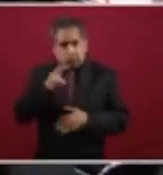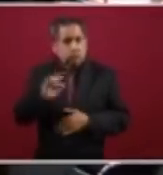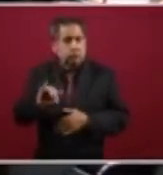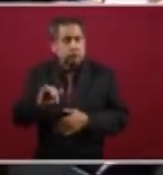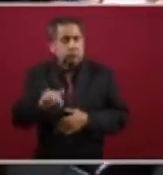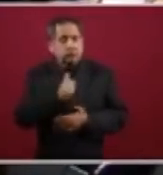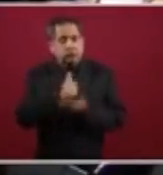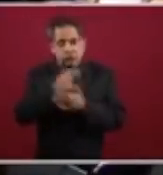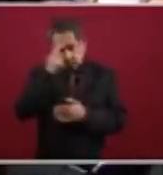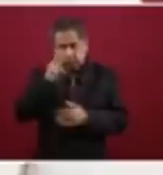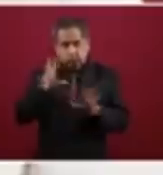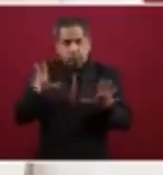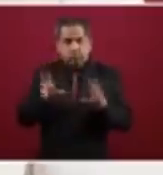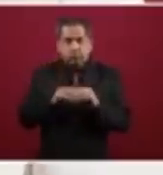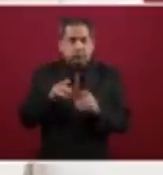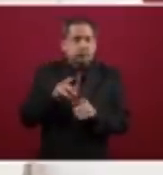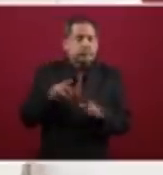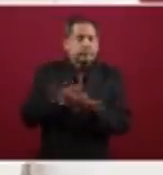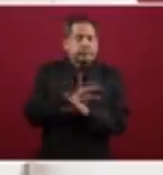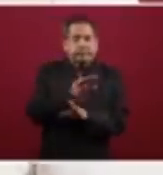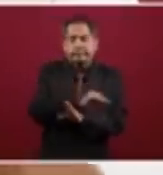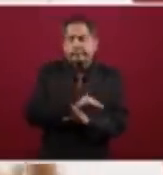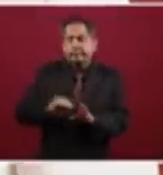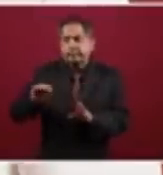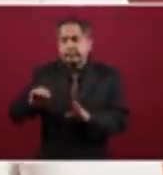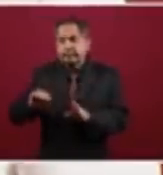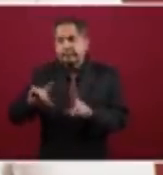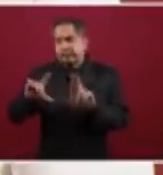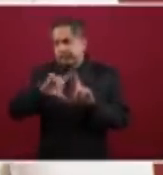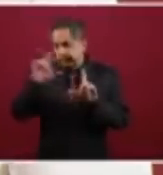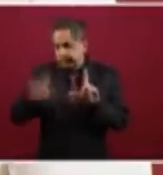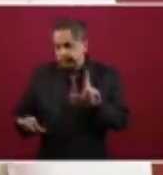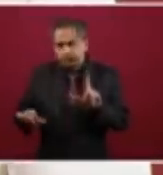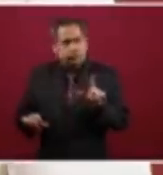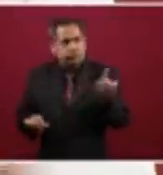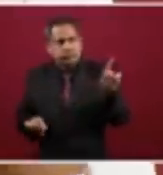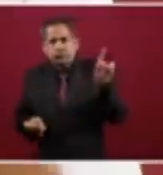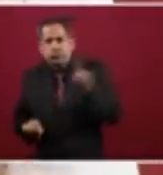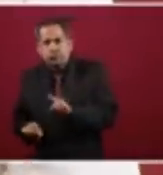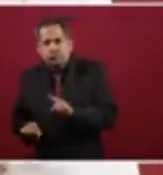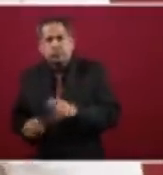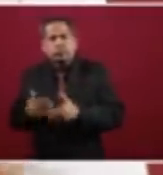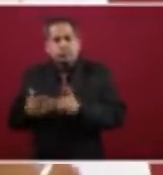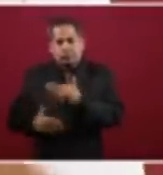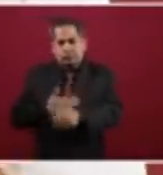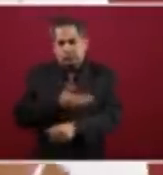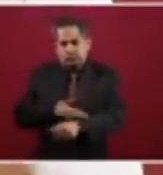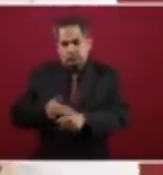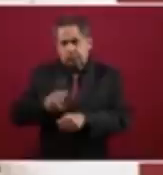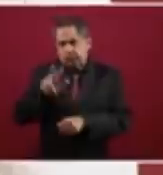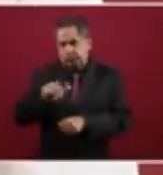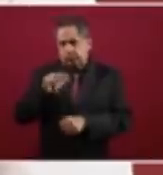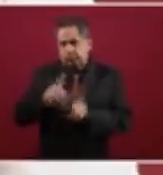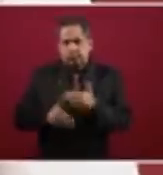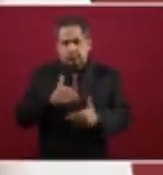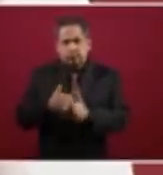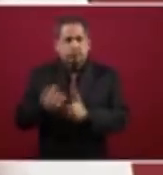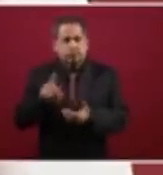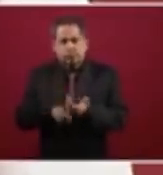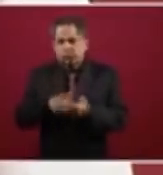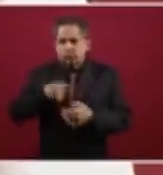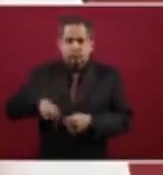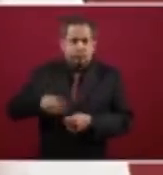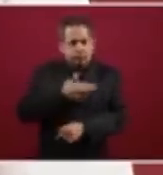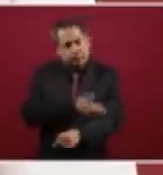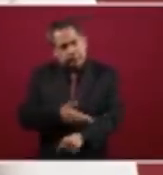Ciudad de México, porque hay esta transición, a nivel nacional el tema ha avanzado porque hemos estado haciendo